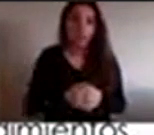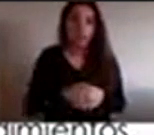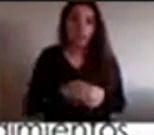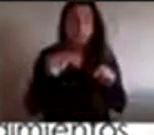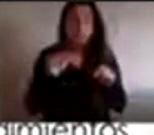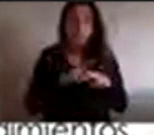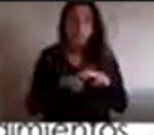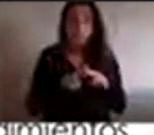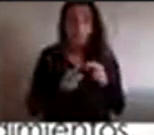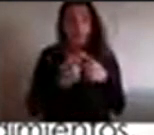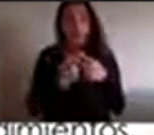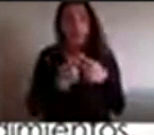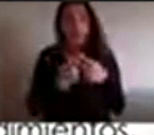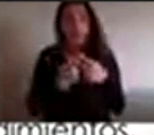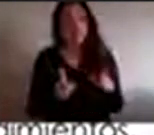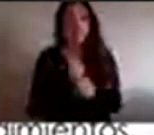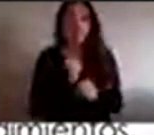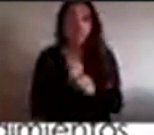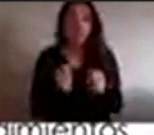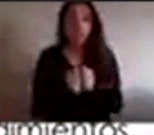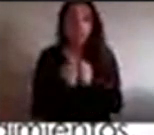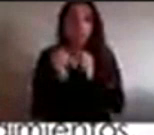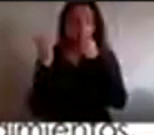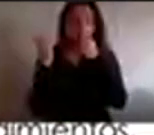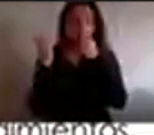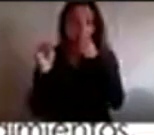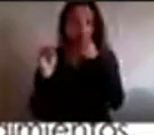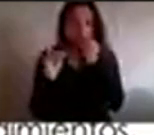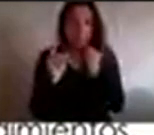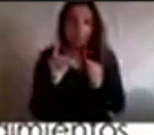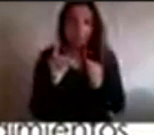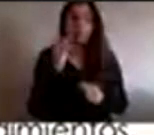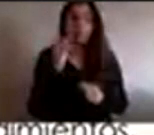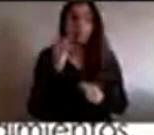trabajadores con discapacidad, mujeres y jóvenes entre